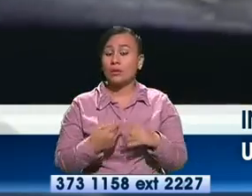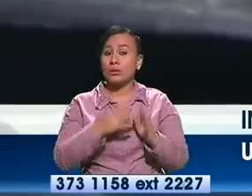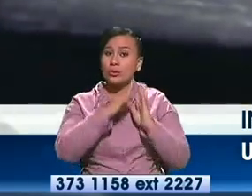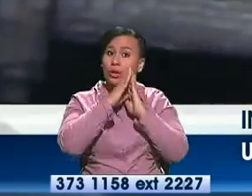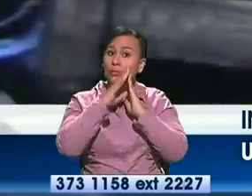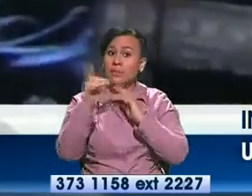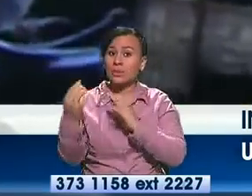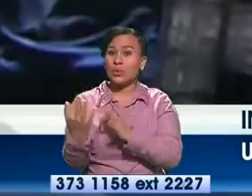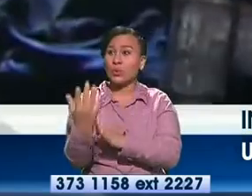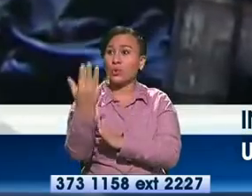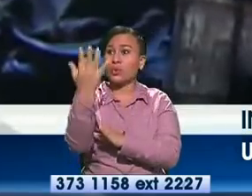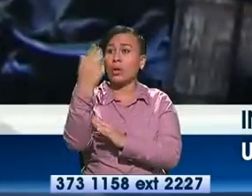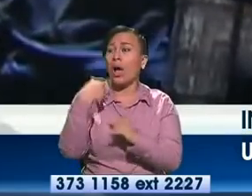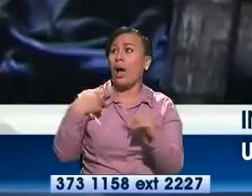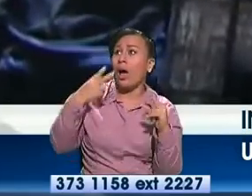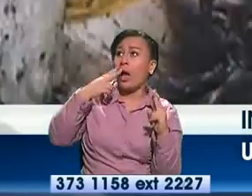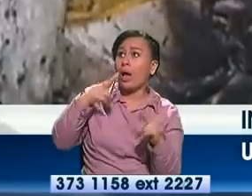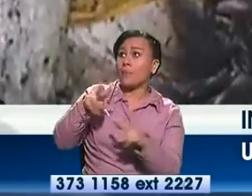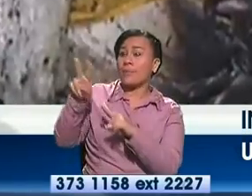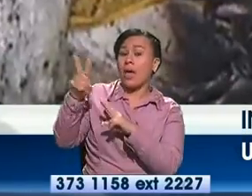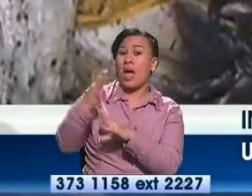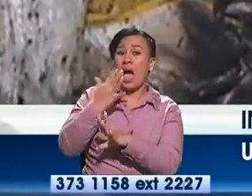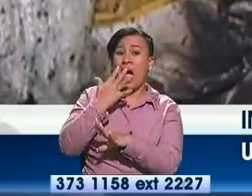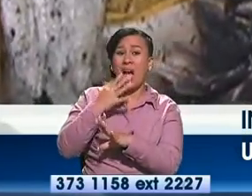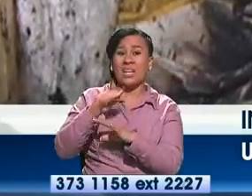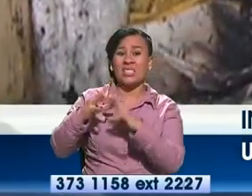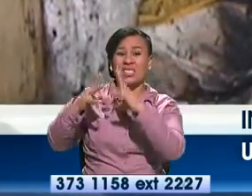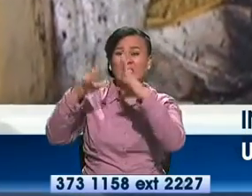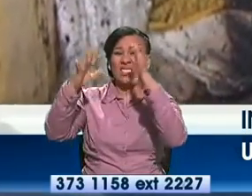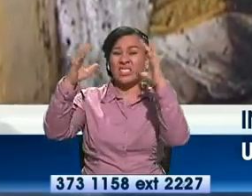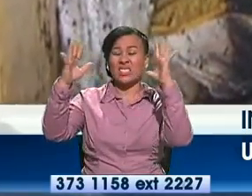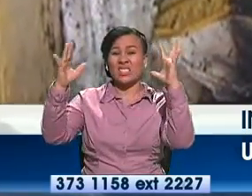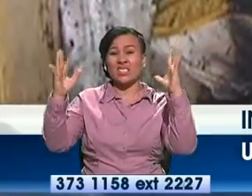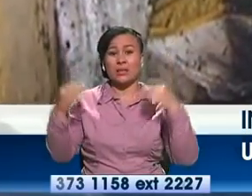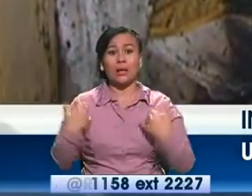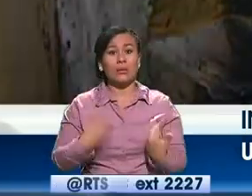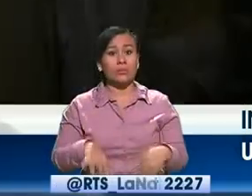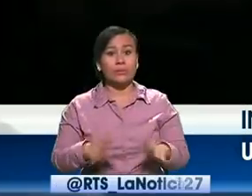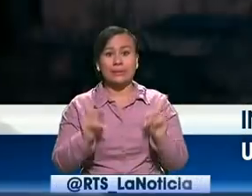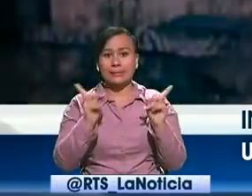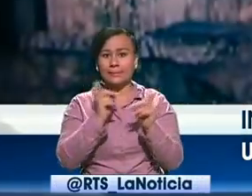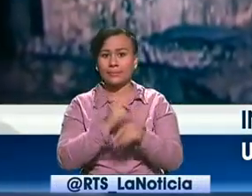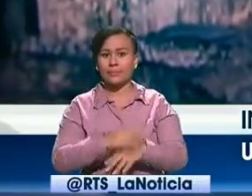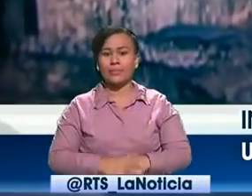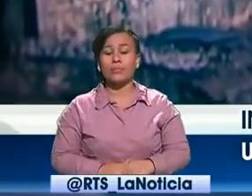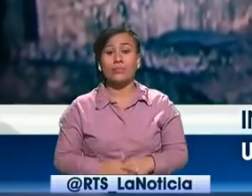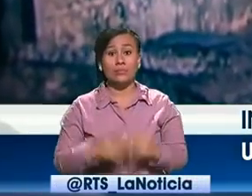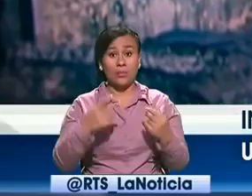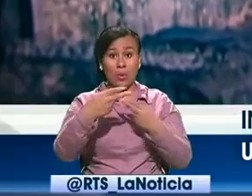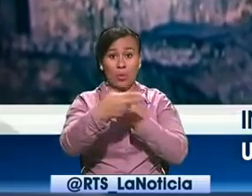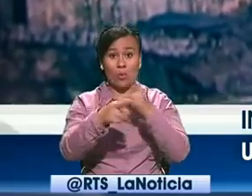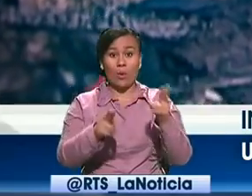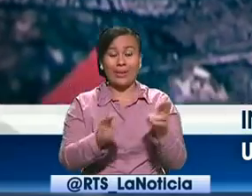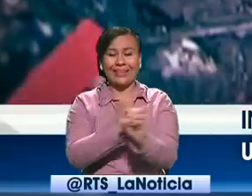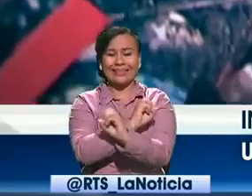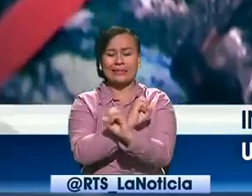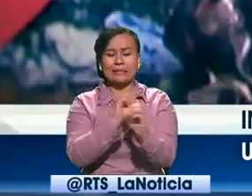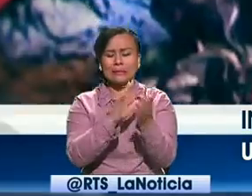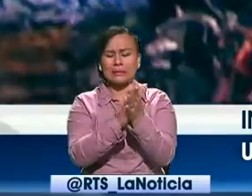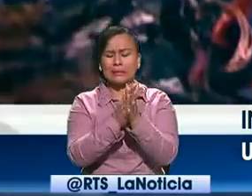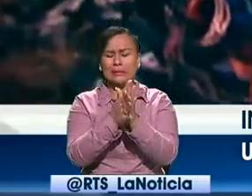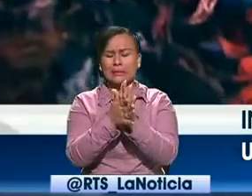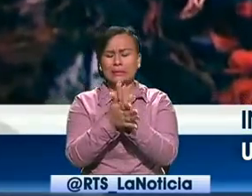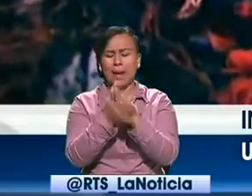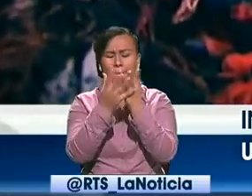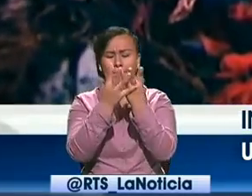cuando dicen incendio salgo y veo ya el humo y la candela y todas esas cosas. En el cuarto no quedó nada. Las llamas